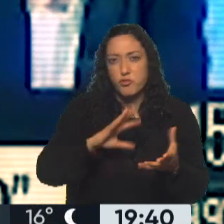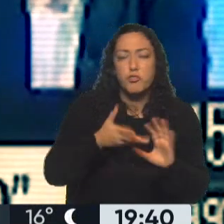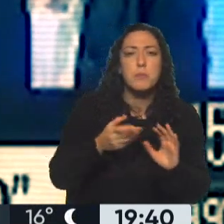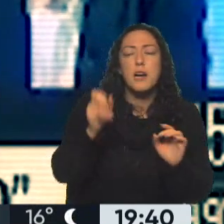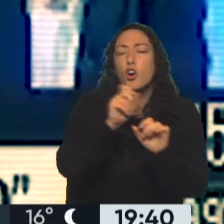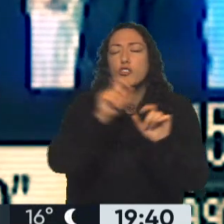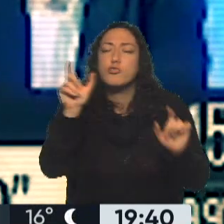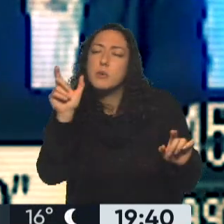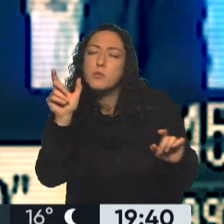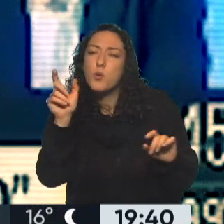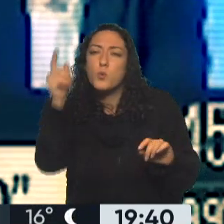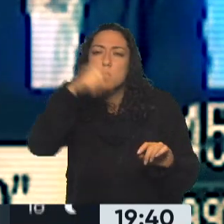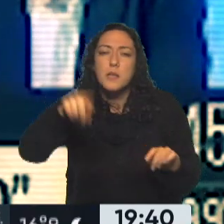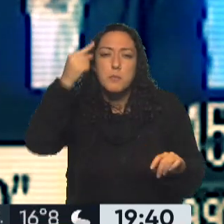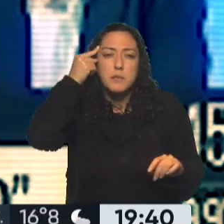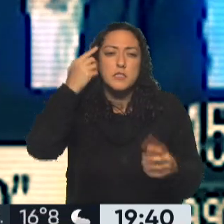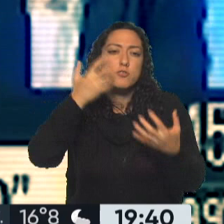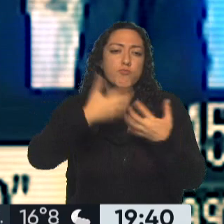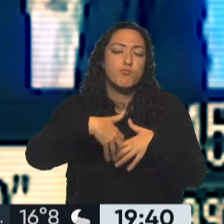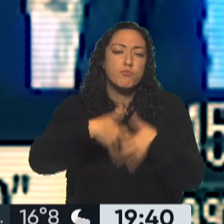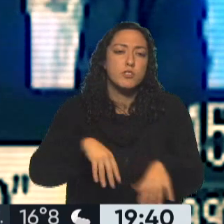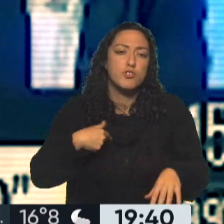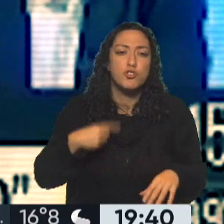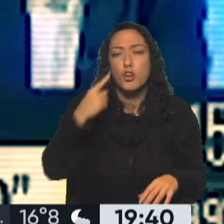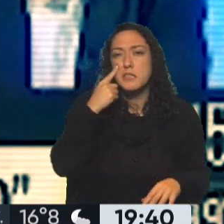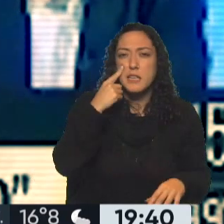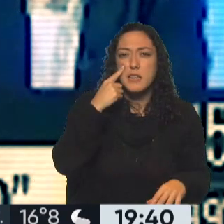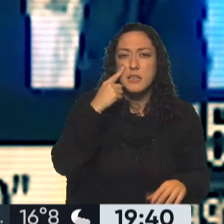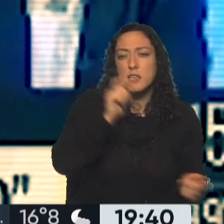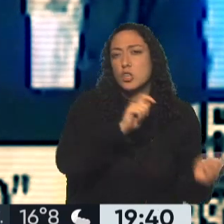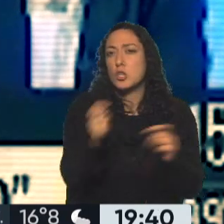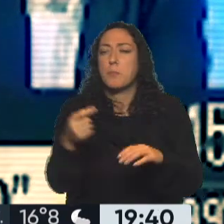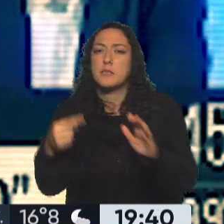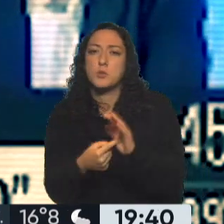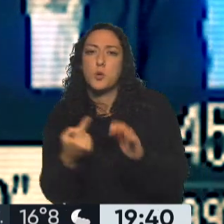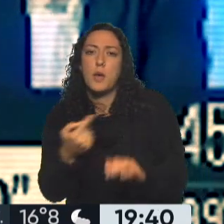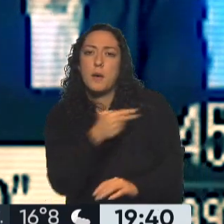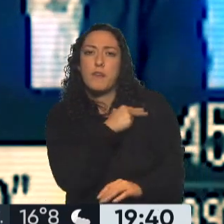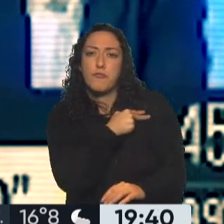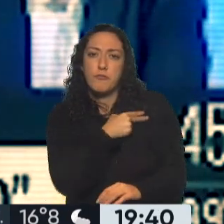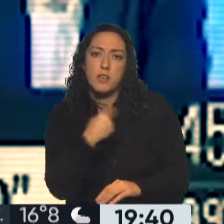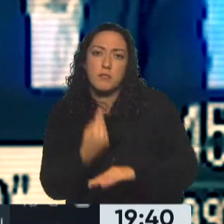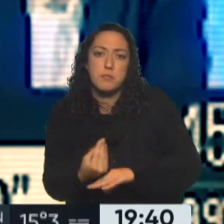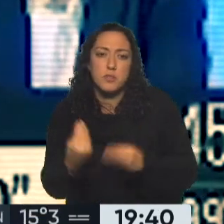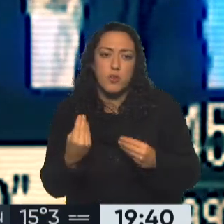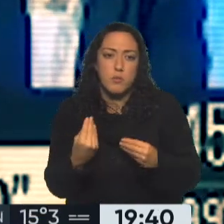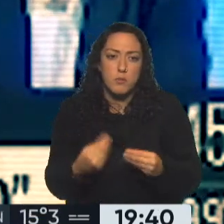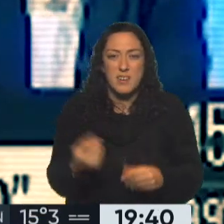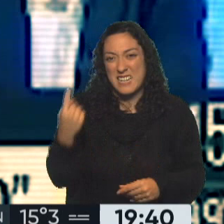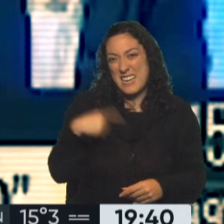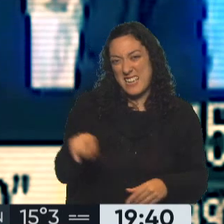¿cómo le sonaría que yo plantee ser candidato, siendo intendente de Vicente López, yo plantee ser candidato en esta elección en la ciudad? Cuando menos